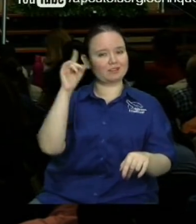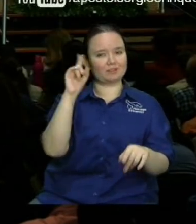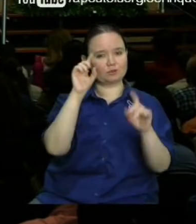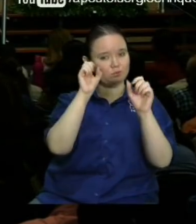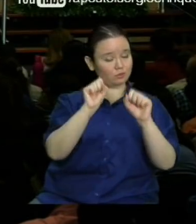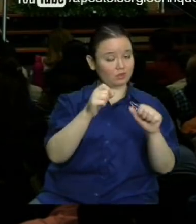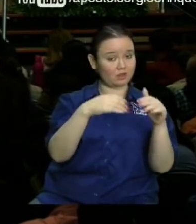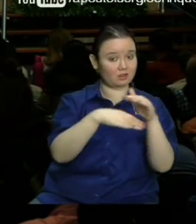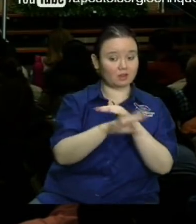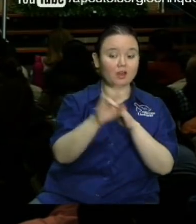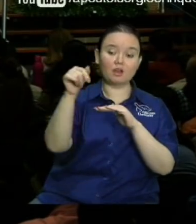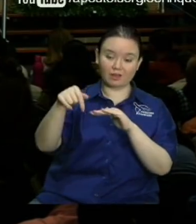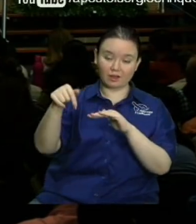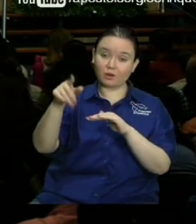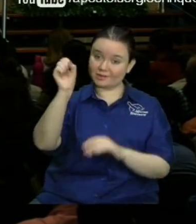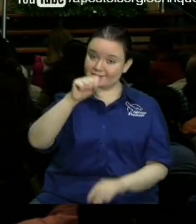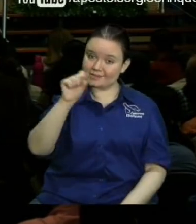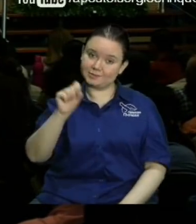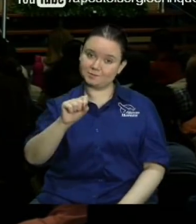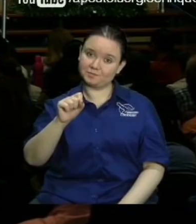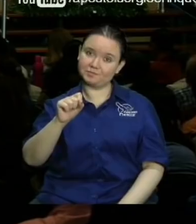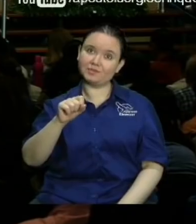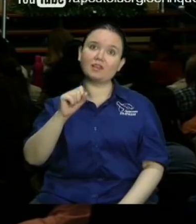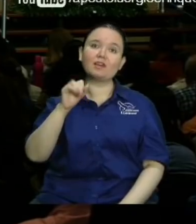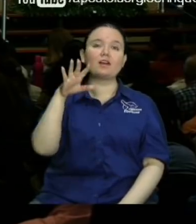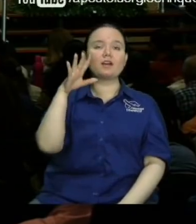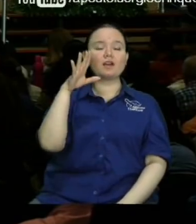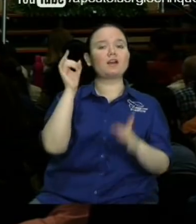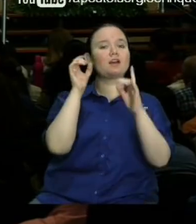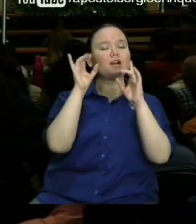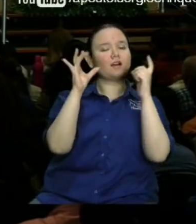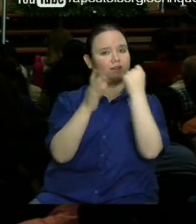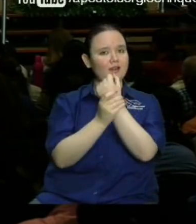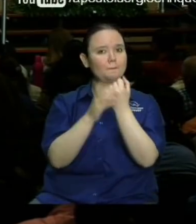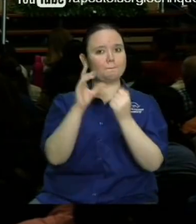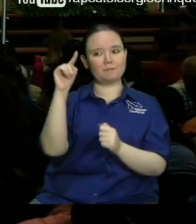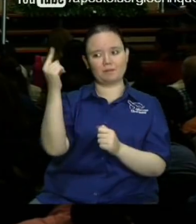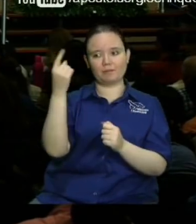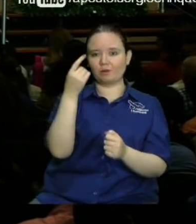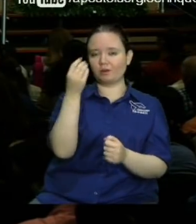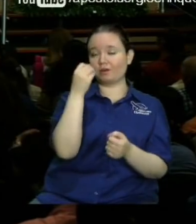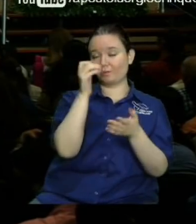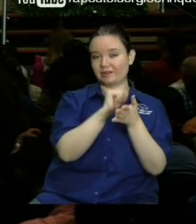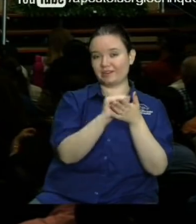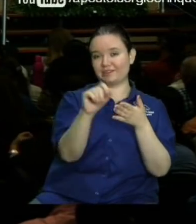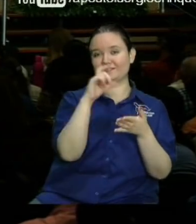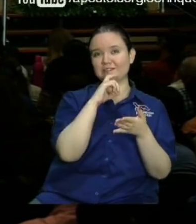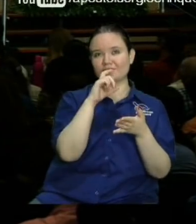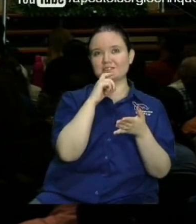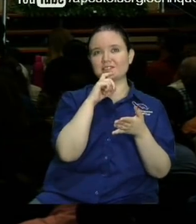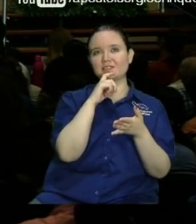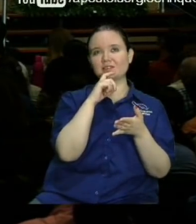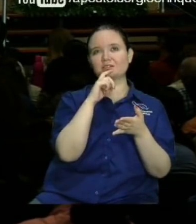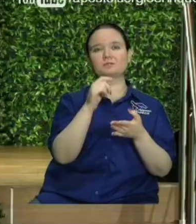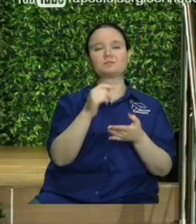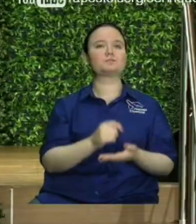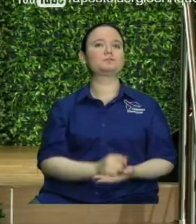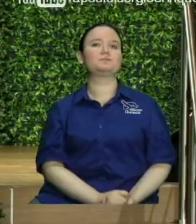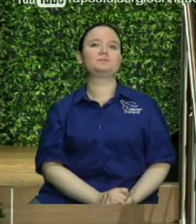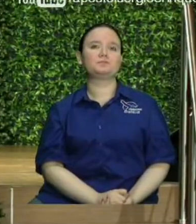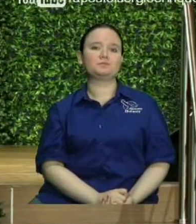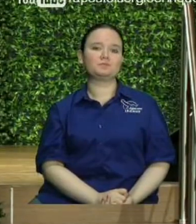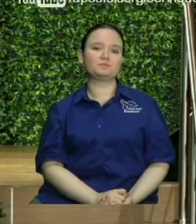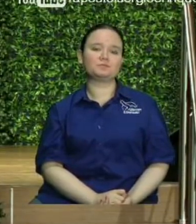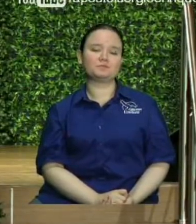Fíjate que Abraham es el primero que toma pan y vino y se lo ministra. Bueno, que sabemos nosotros, que y se lo